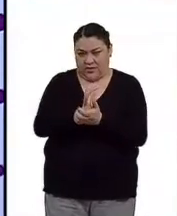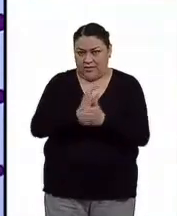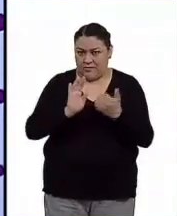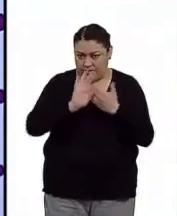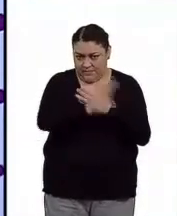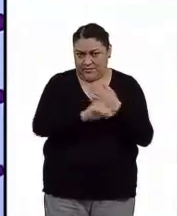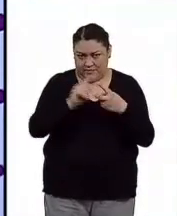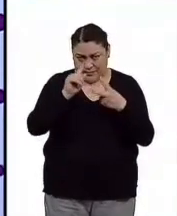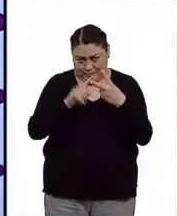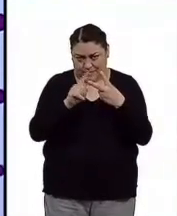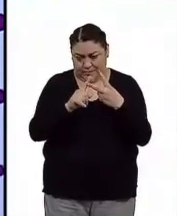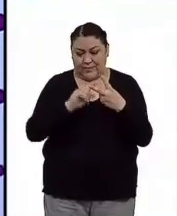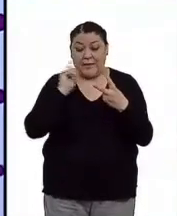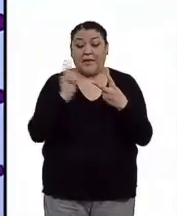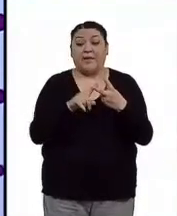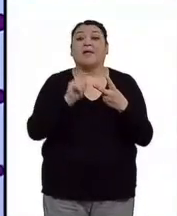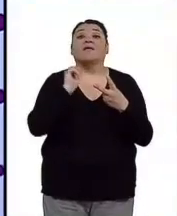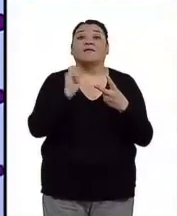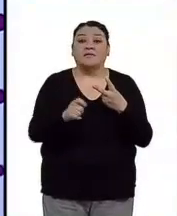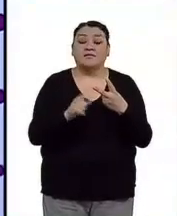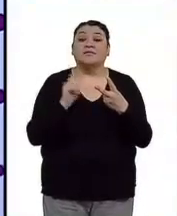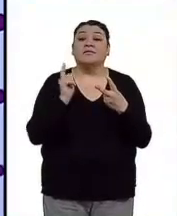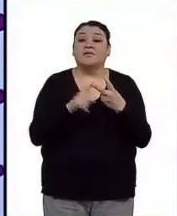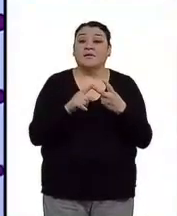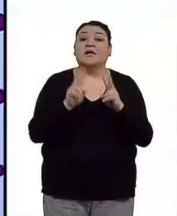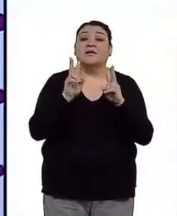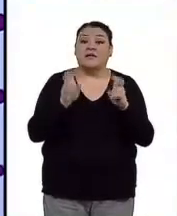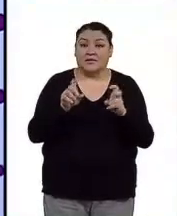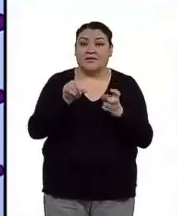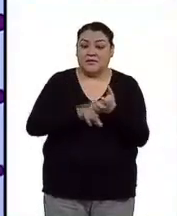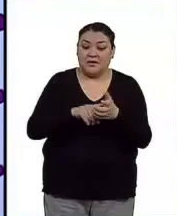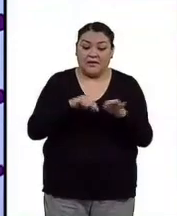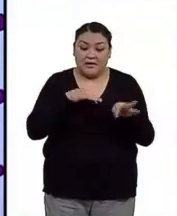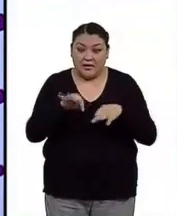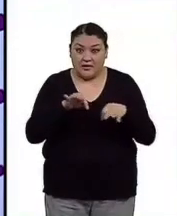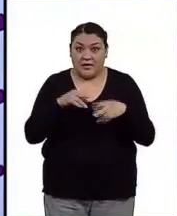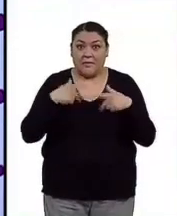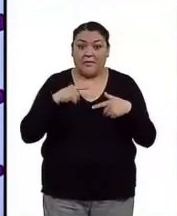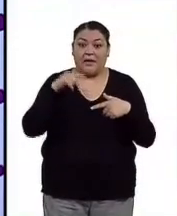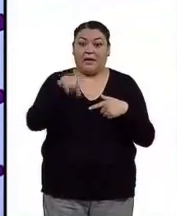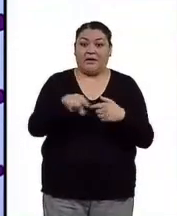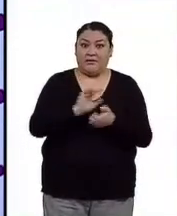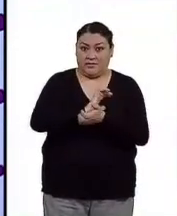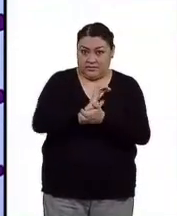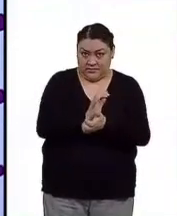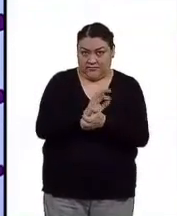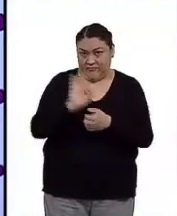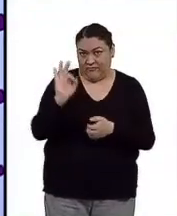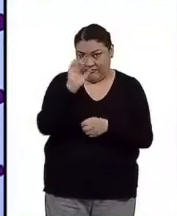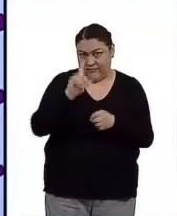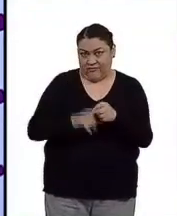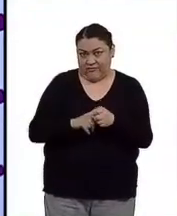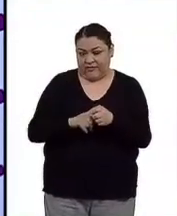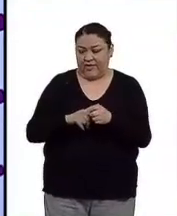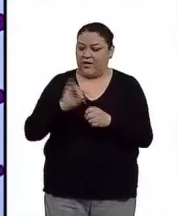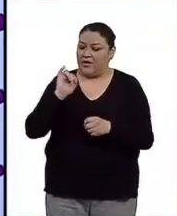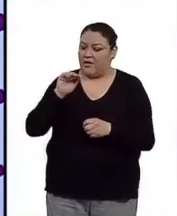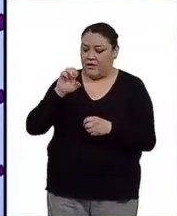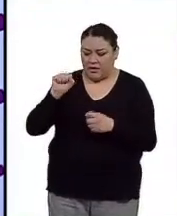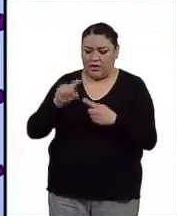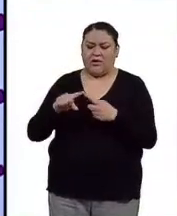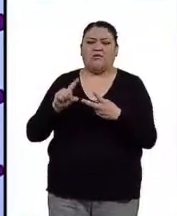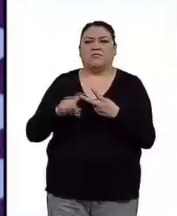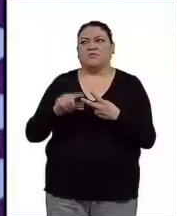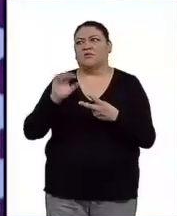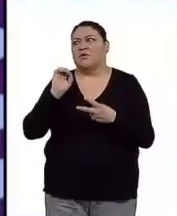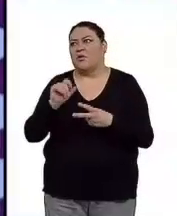supuesto, cuando se trate de situaciones en ámbitos de trabajo que tengan que ver con lo federal, ¿no? Por ejemplo, el Instituto Mexicano del Seguro Social o